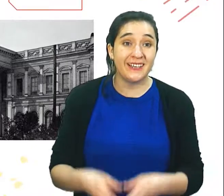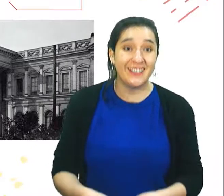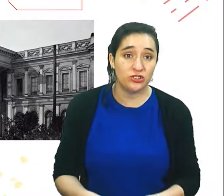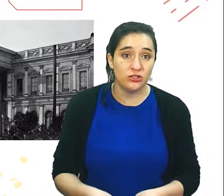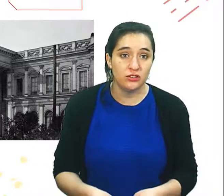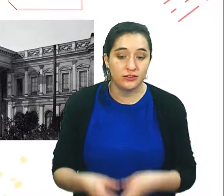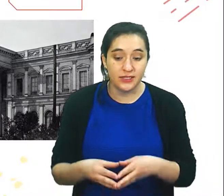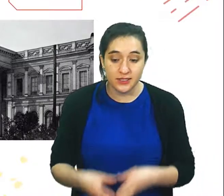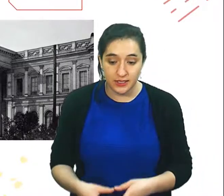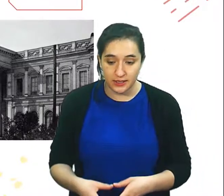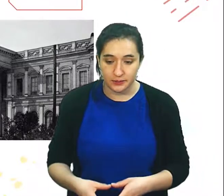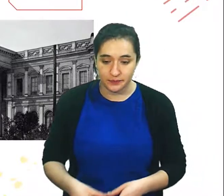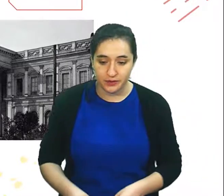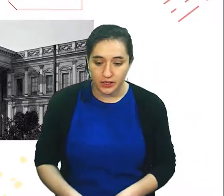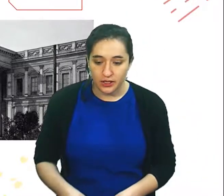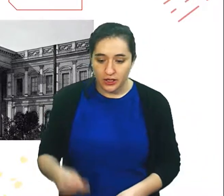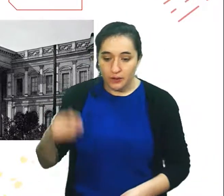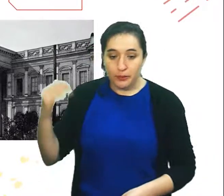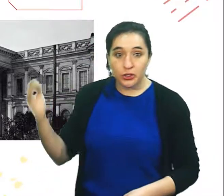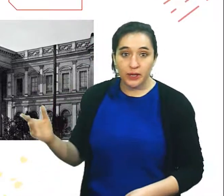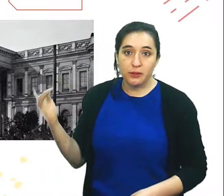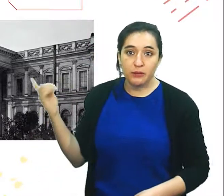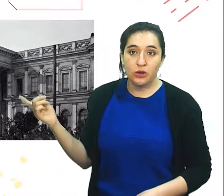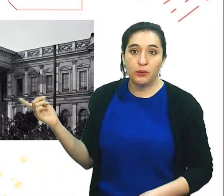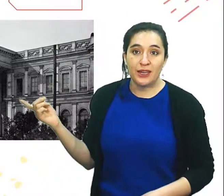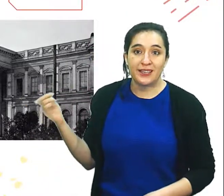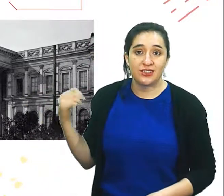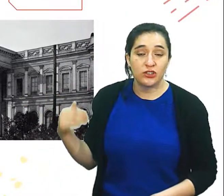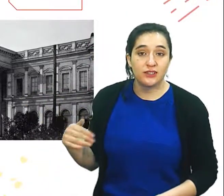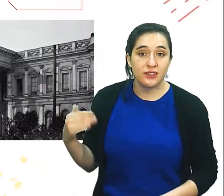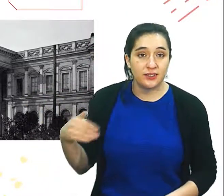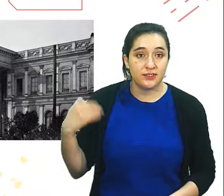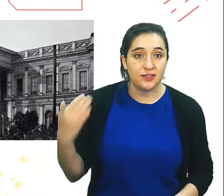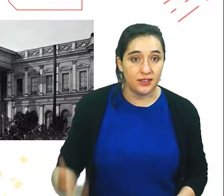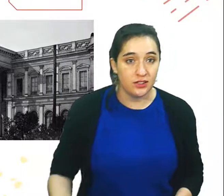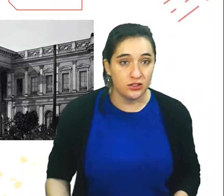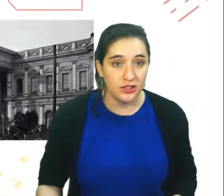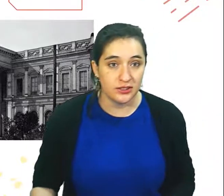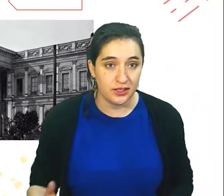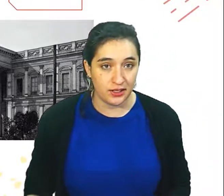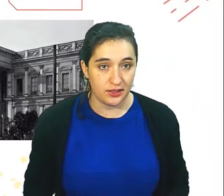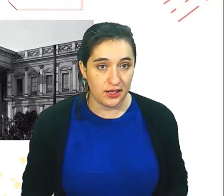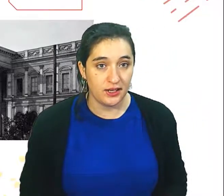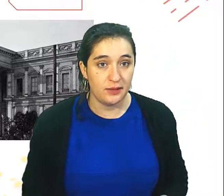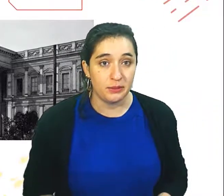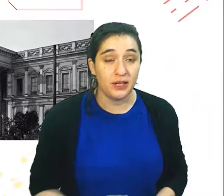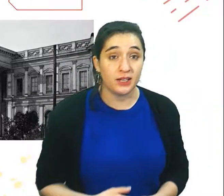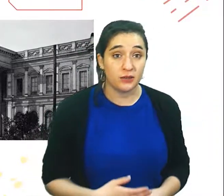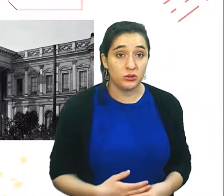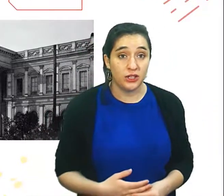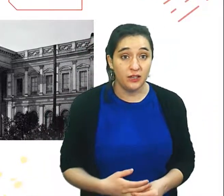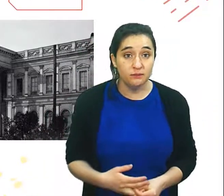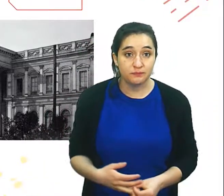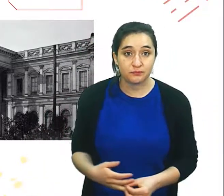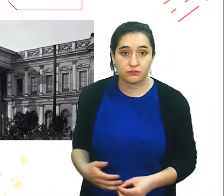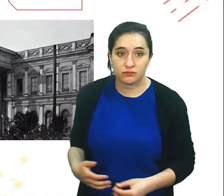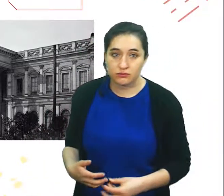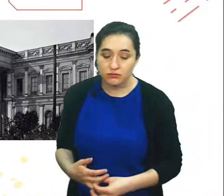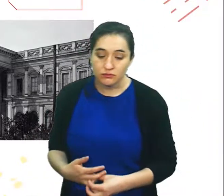principal ingreso de Chile. ¿Por qué? Primero, por la creación del salitre sintético que se gesta en la Primera Guerra